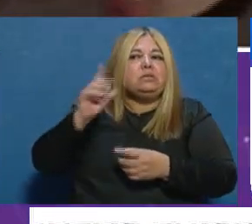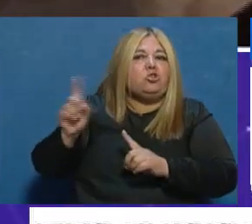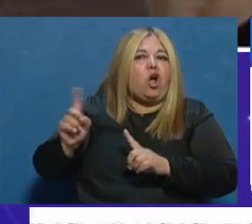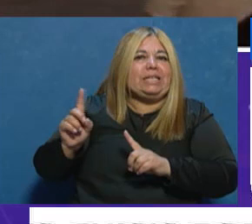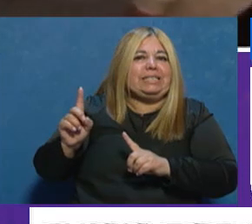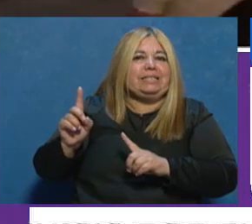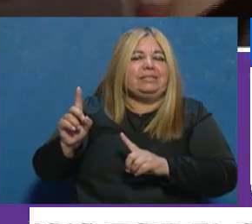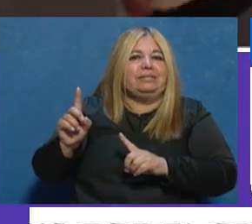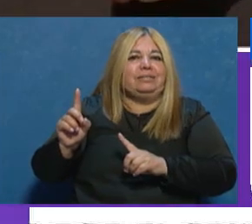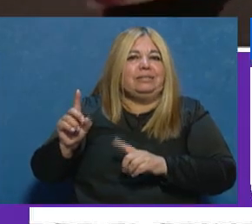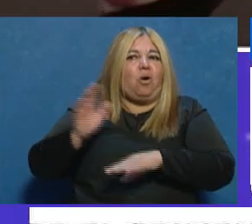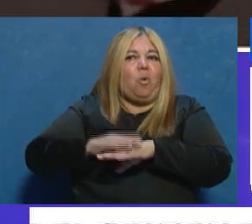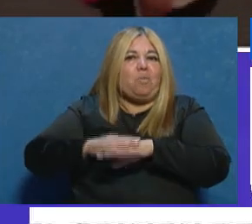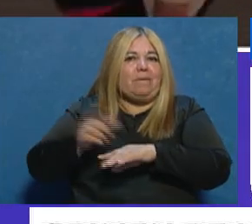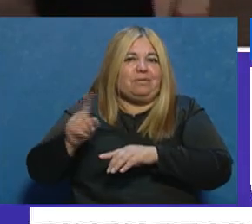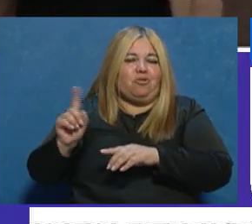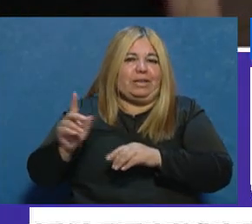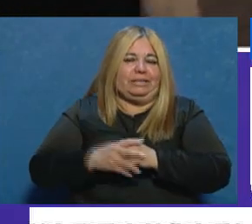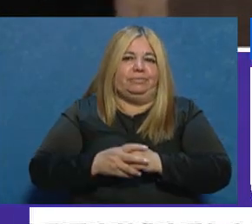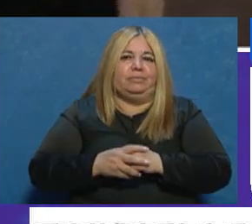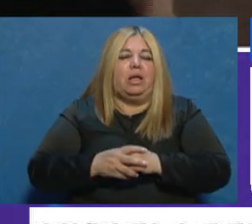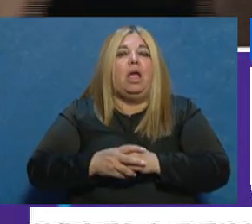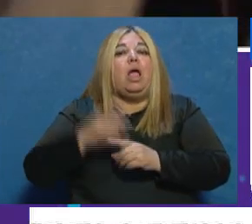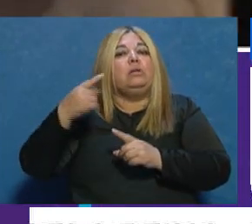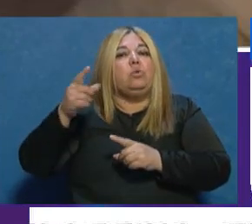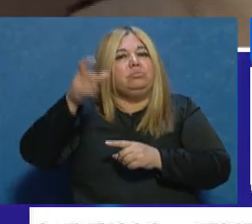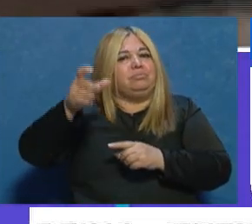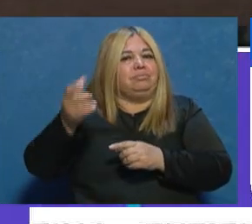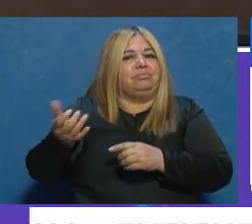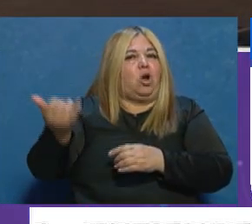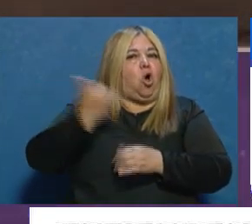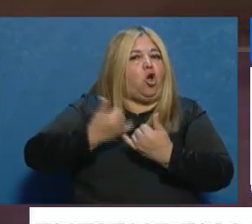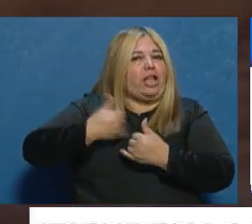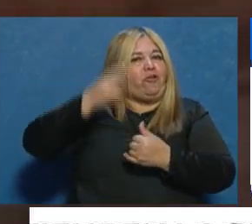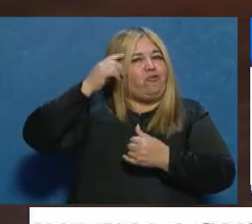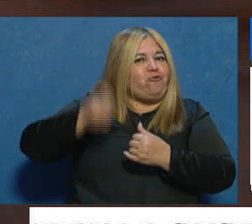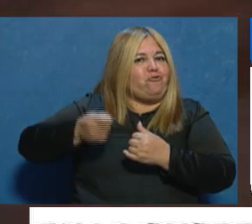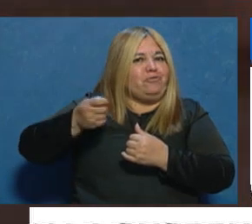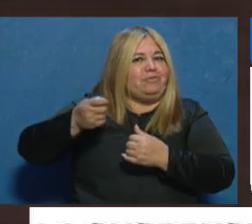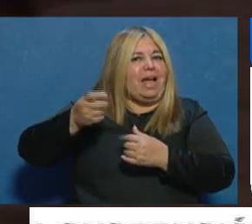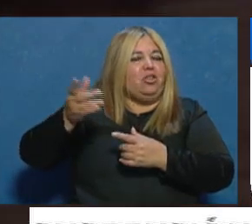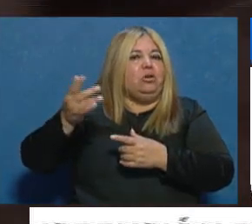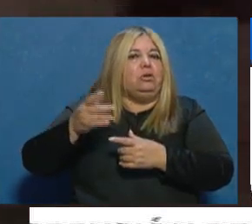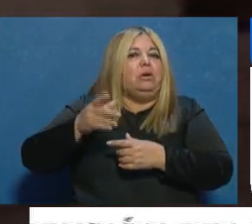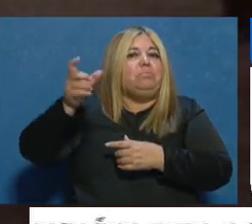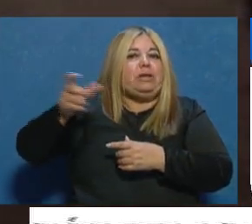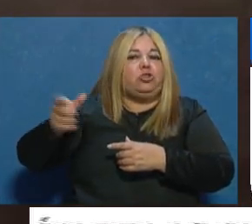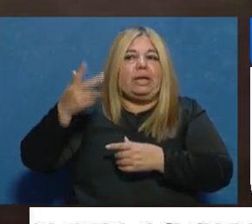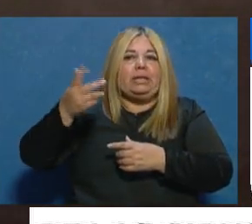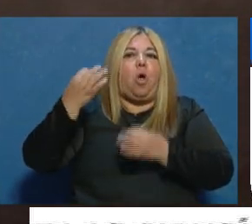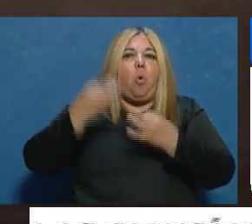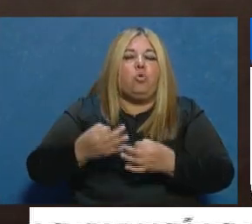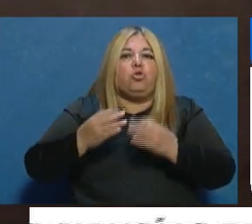este hecho. Según fuentes judiciales, estas imágenes muestran a los individuos en una